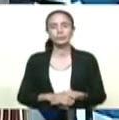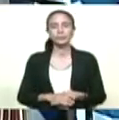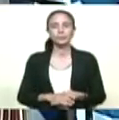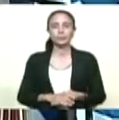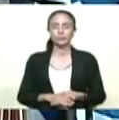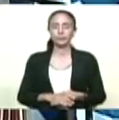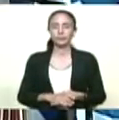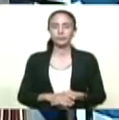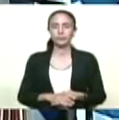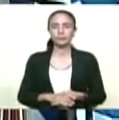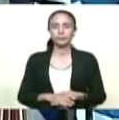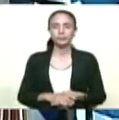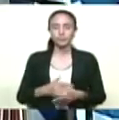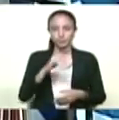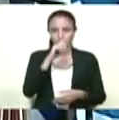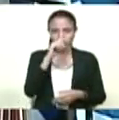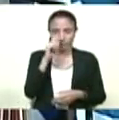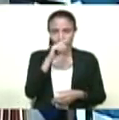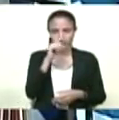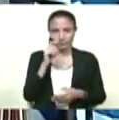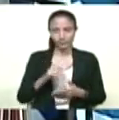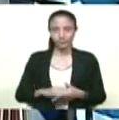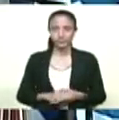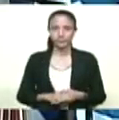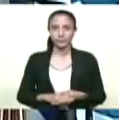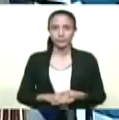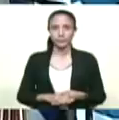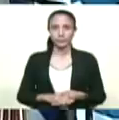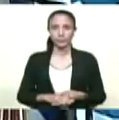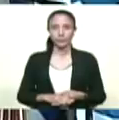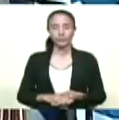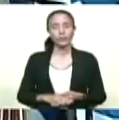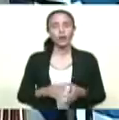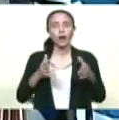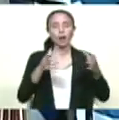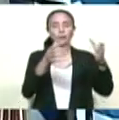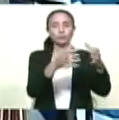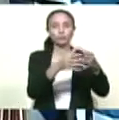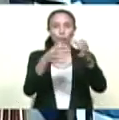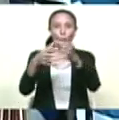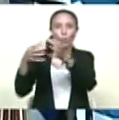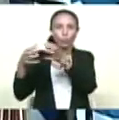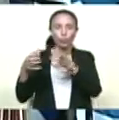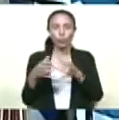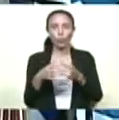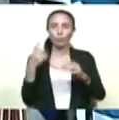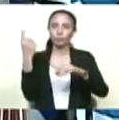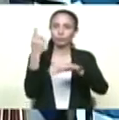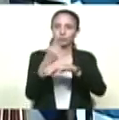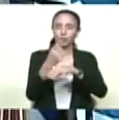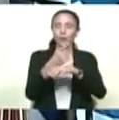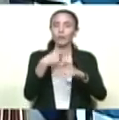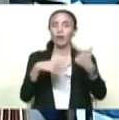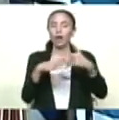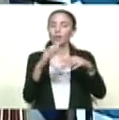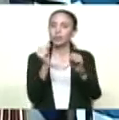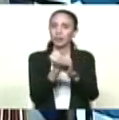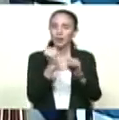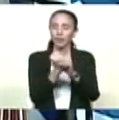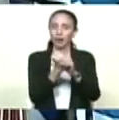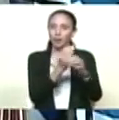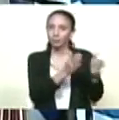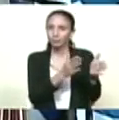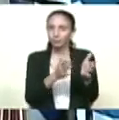legitimación de capitales delitos financieros y económicos y estamos